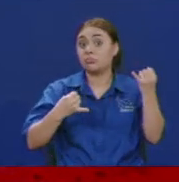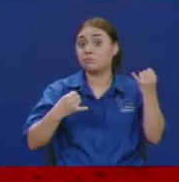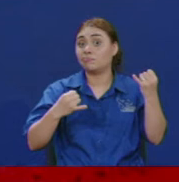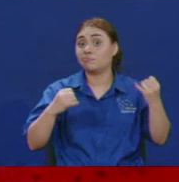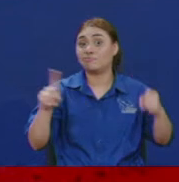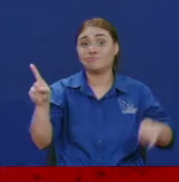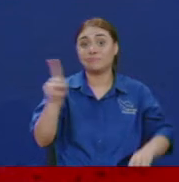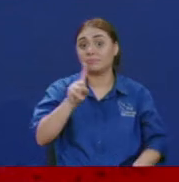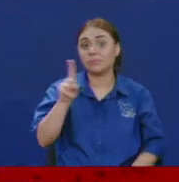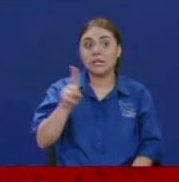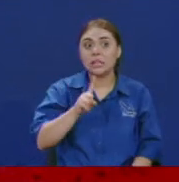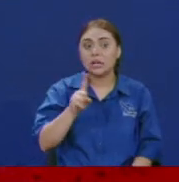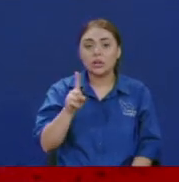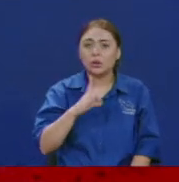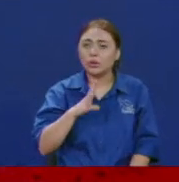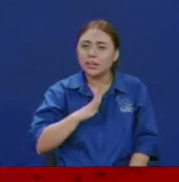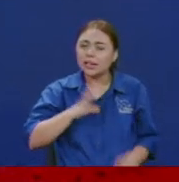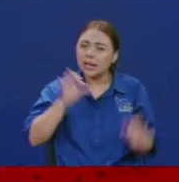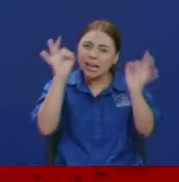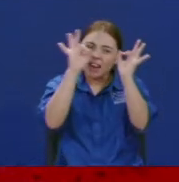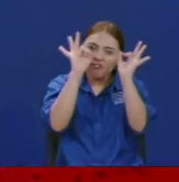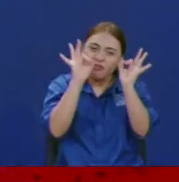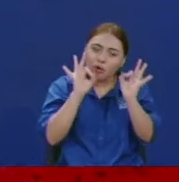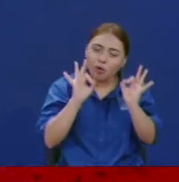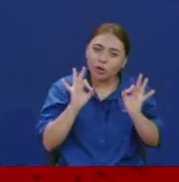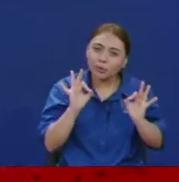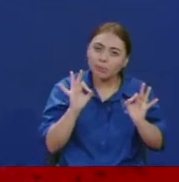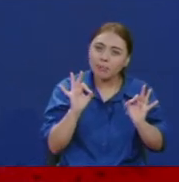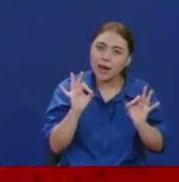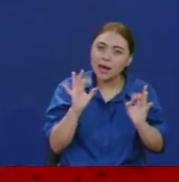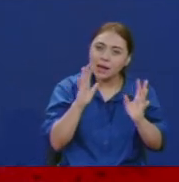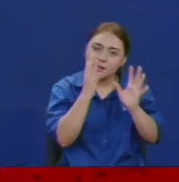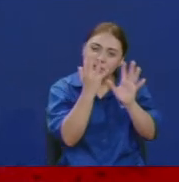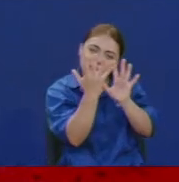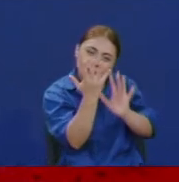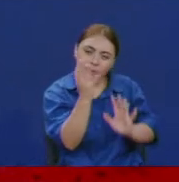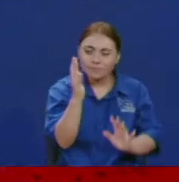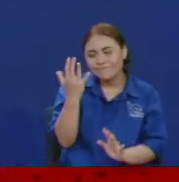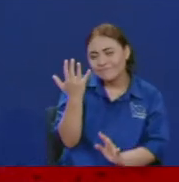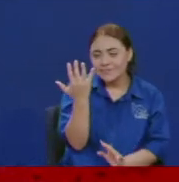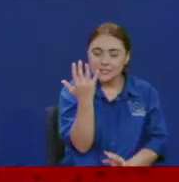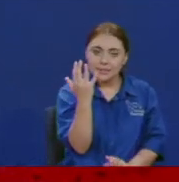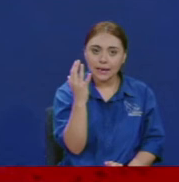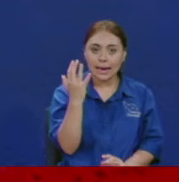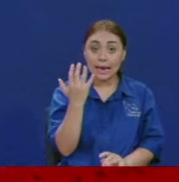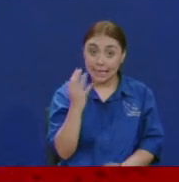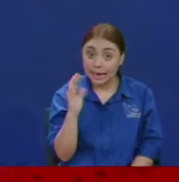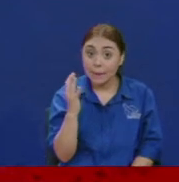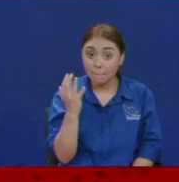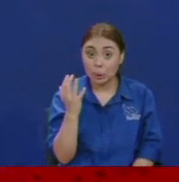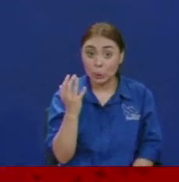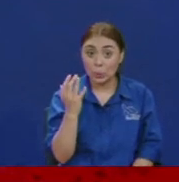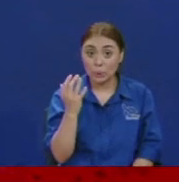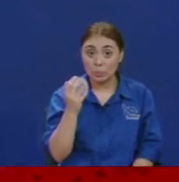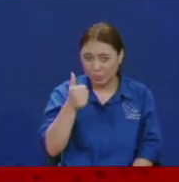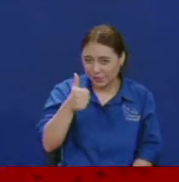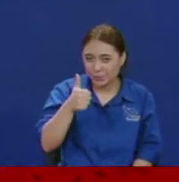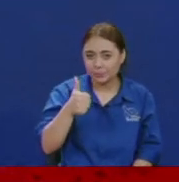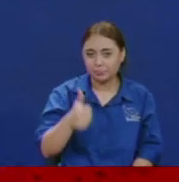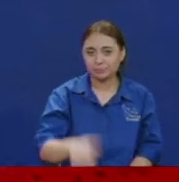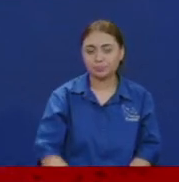tienen la textura, el sabor, el color de lo que se necesita. El Señor